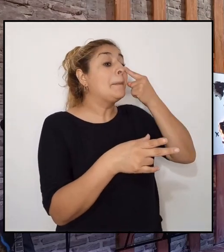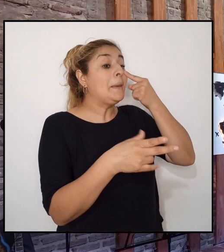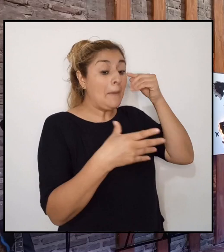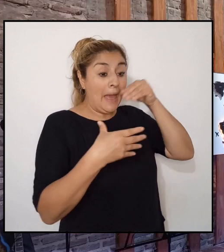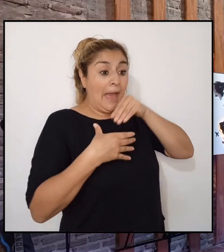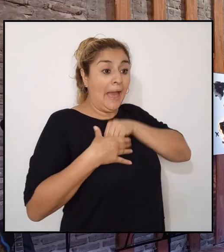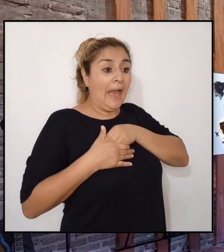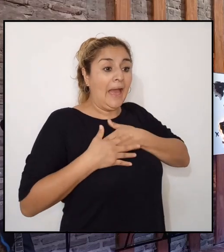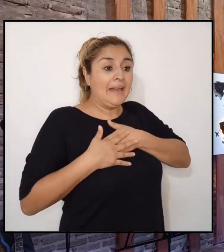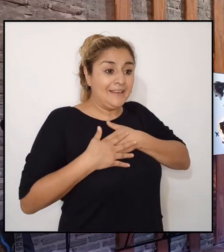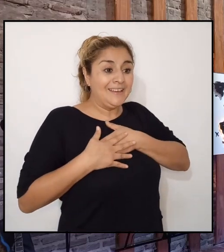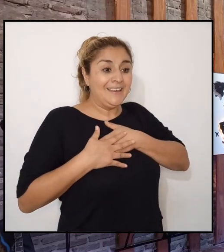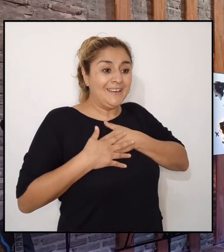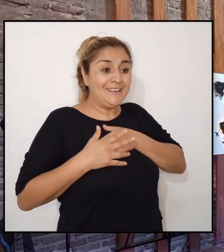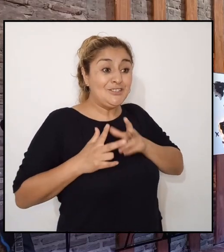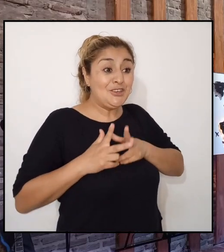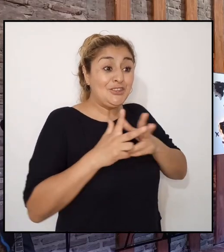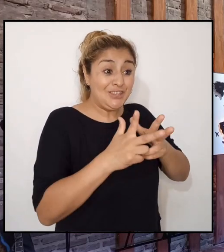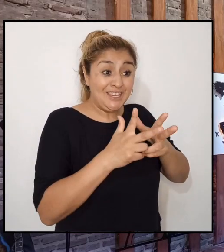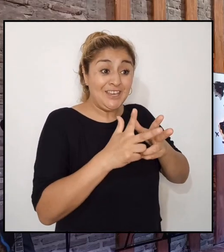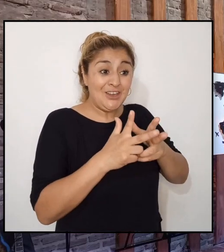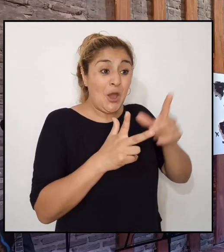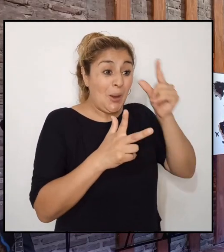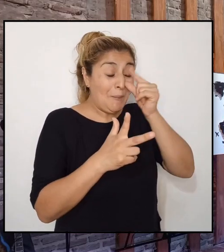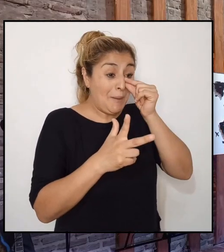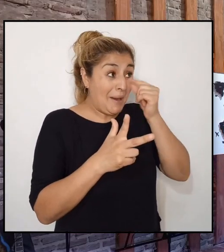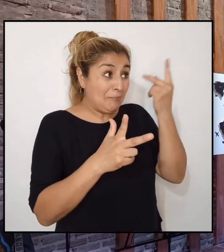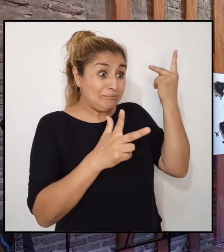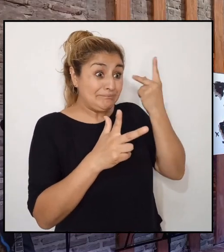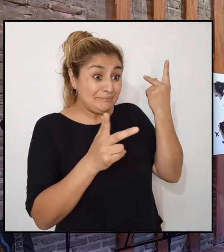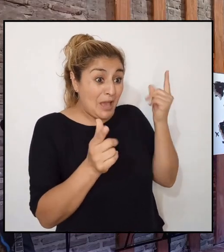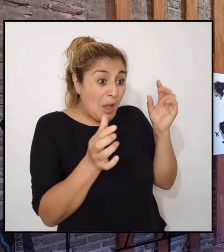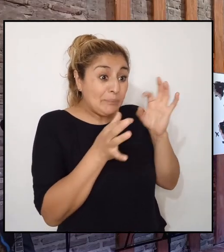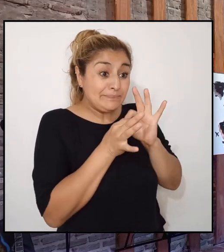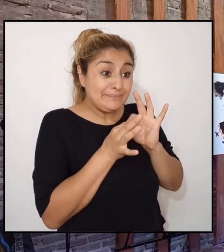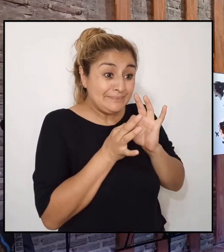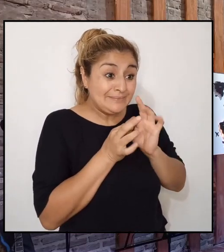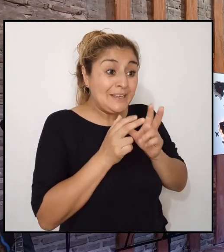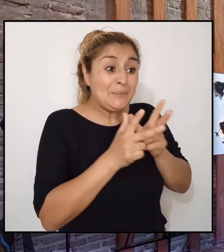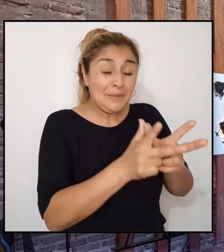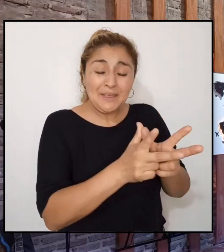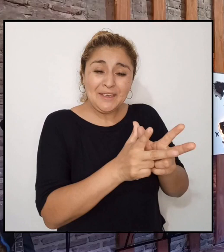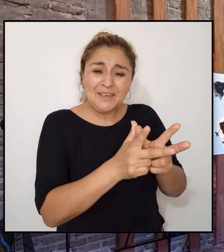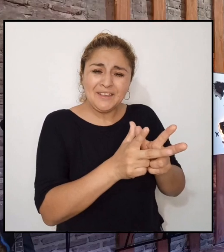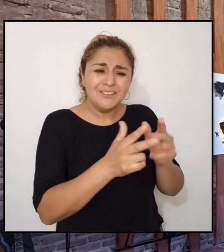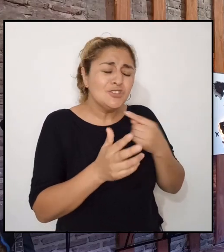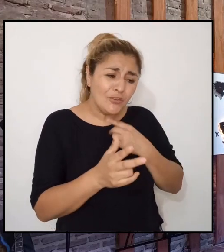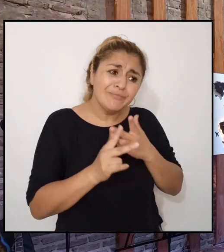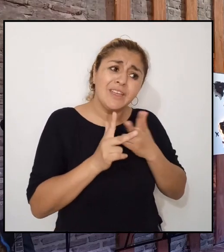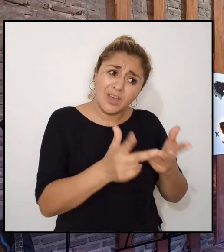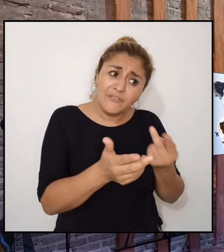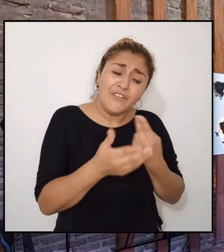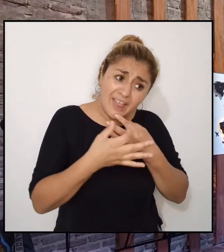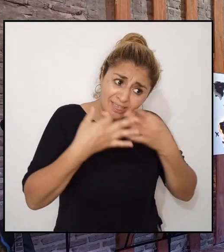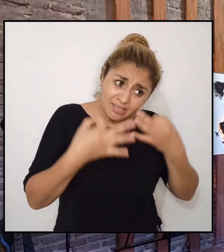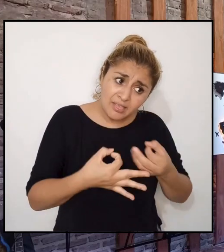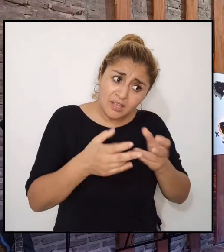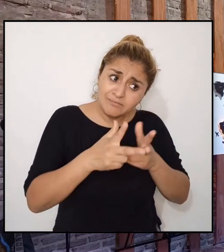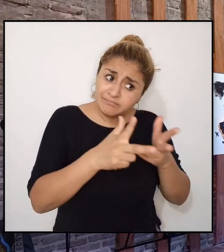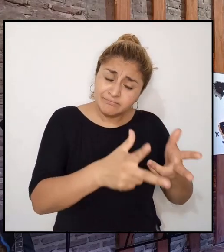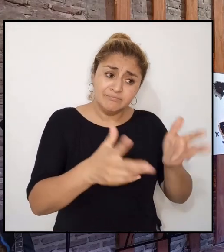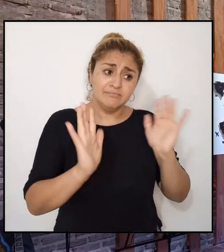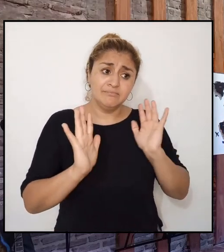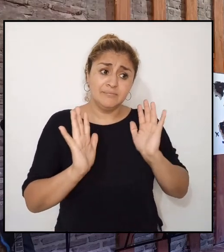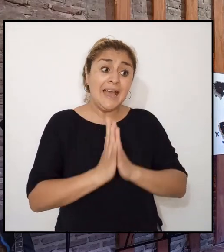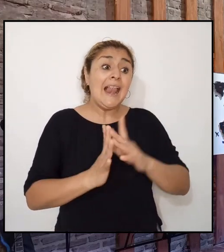el Padre en mí. De otra manera, creedme por las mismas obras. De cierto os digo, el que cree, el que en mí cree, las obras